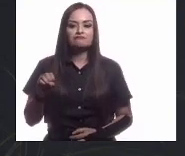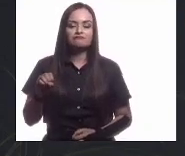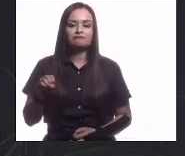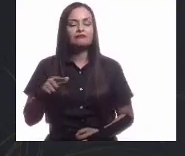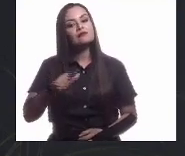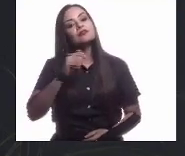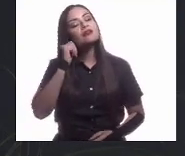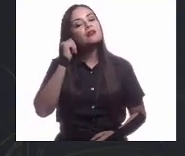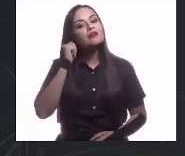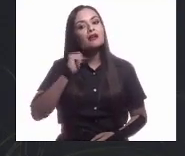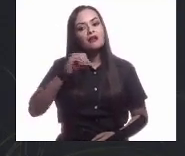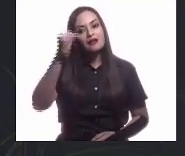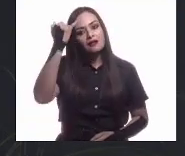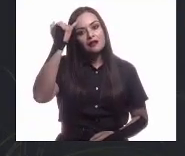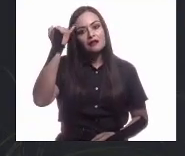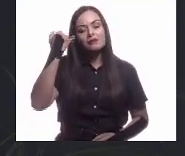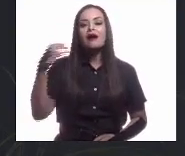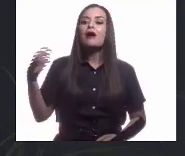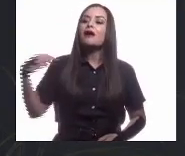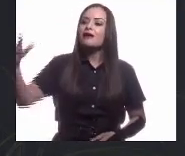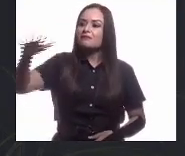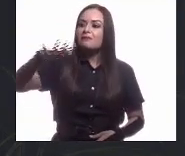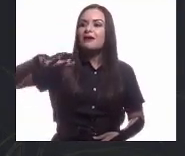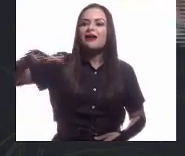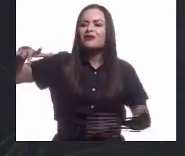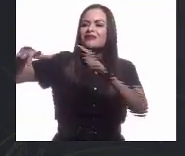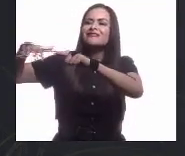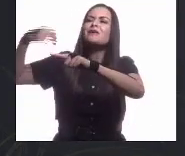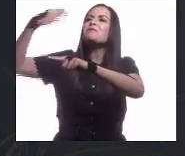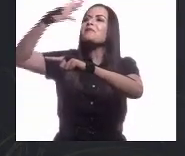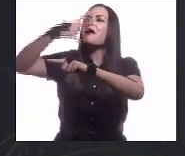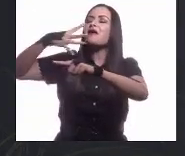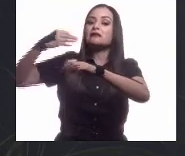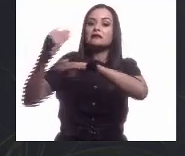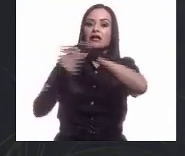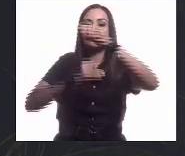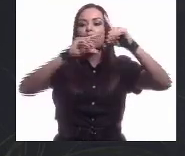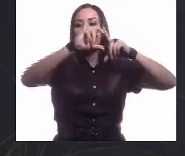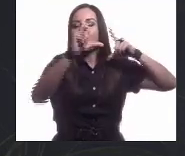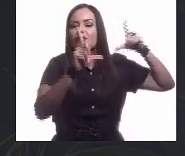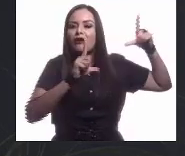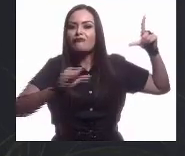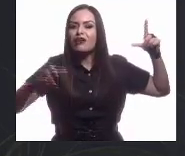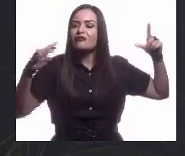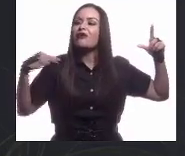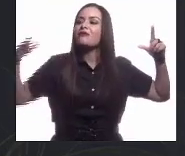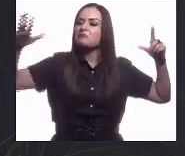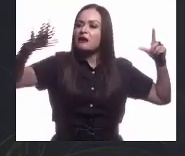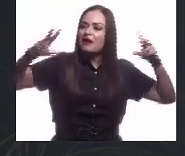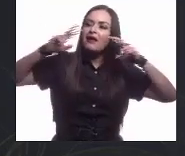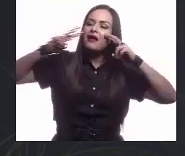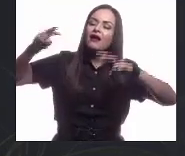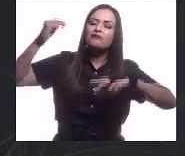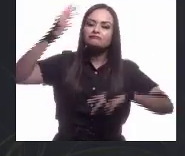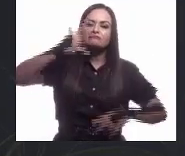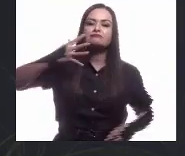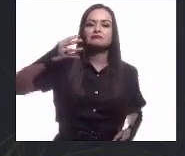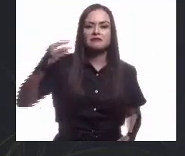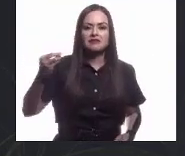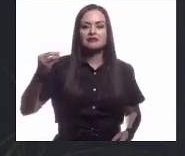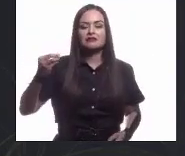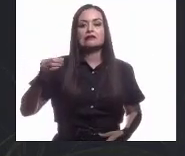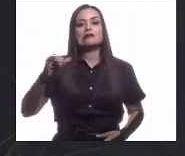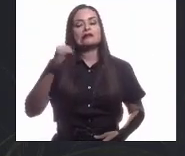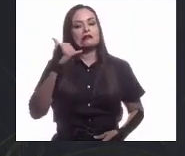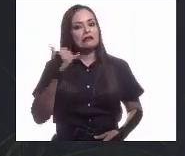La Paz tenemos el malecón más bello del país, donde además hemos desarrollado como nunca la infraestructura deportiva,